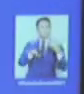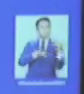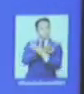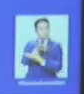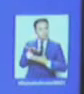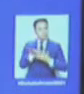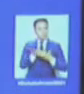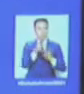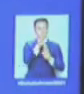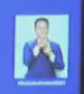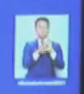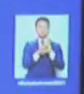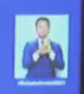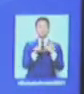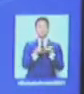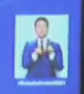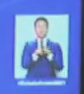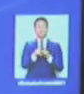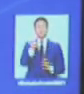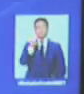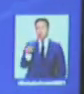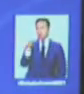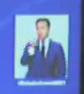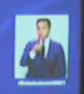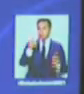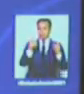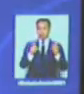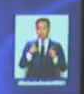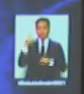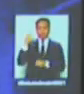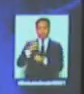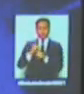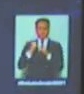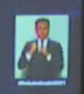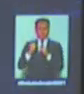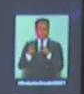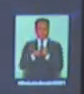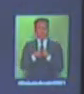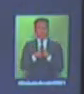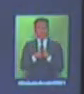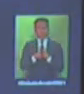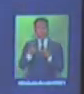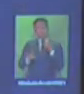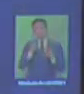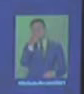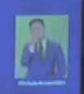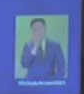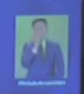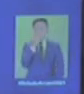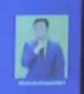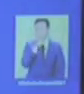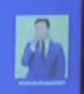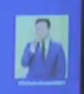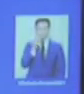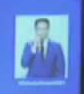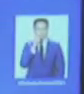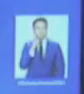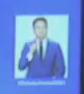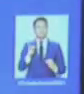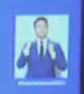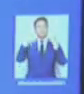forma simultánea un mayor número de dispositivos a una misma red Wi-Fi. Estos son algunos de los atributos que tiene para